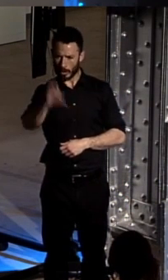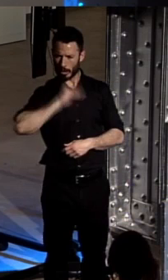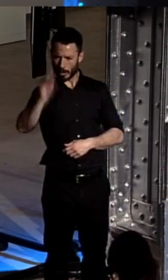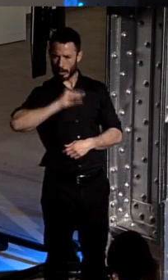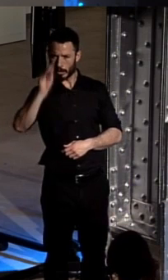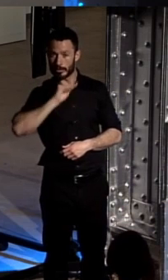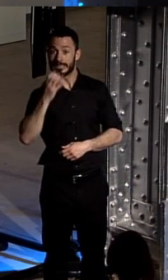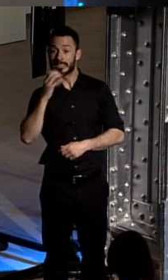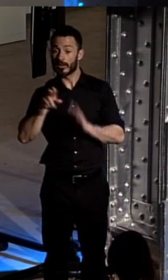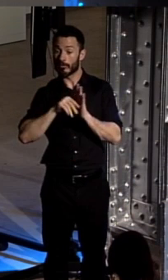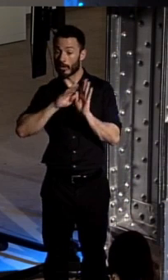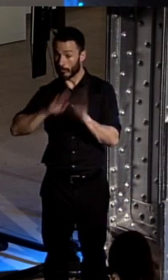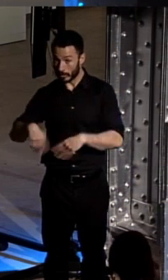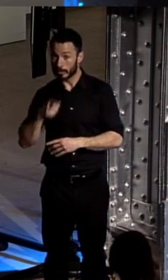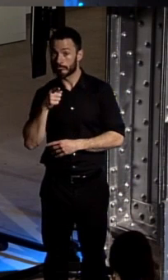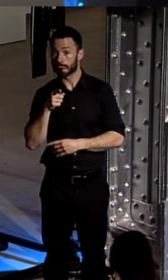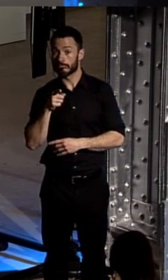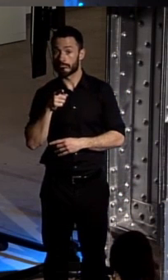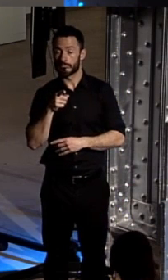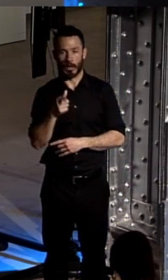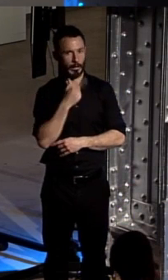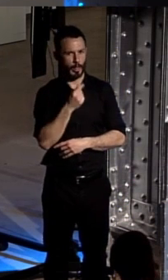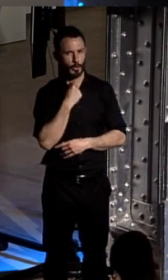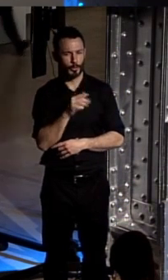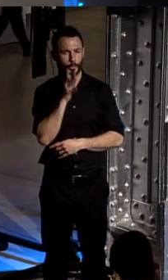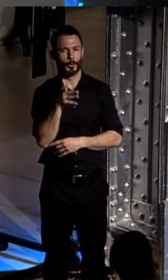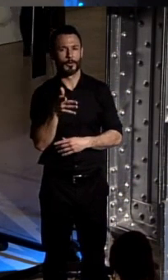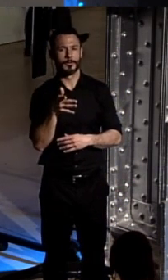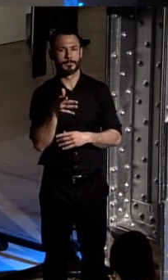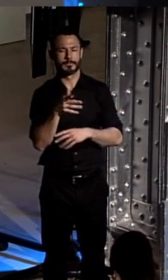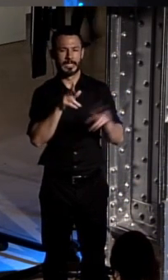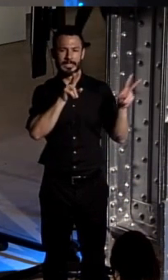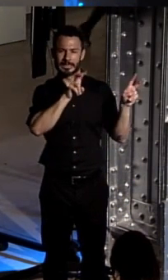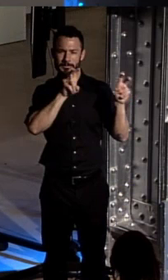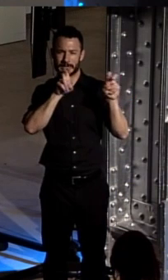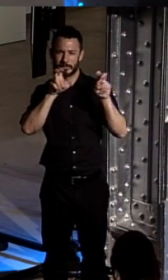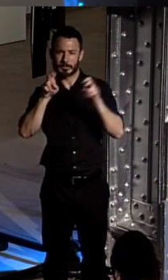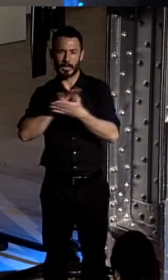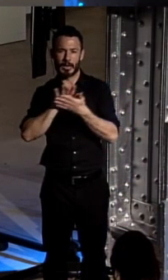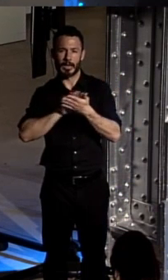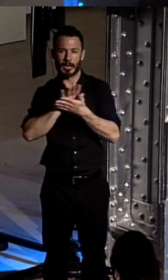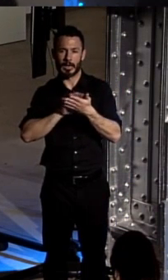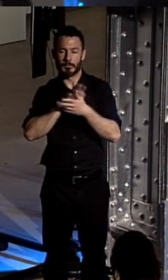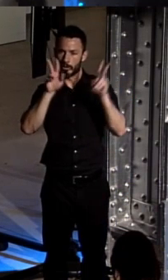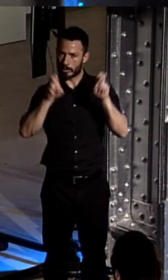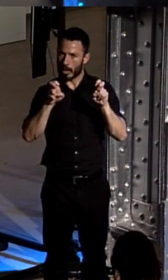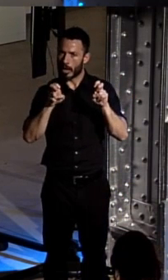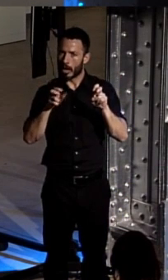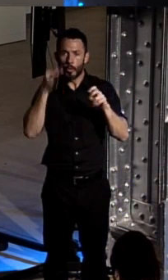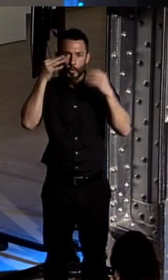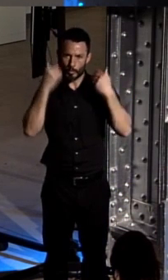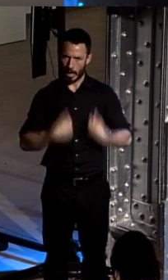al final del vídeo, es muy gracioso porque habla de muchos temas que son muy humanos y